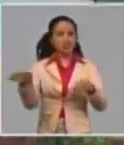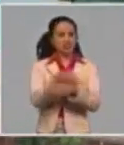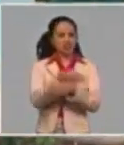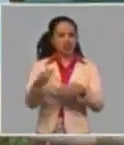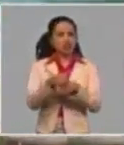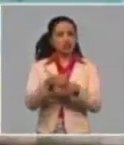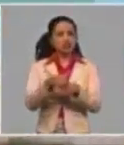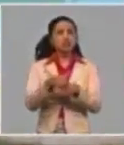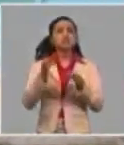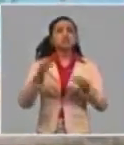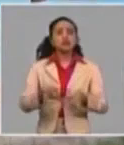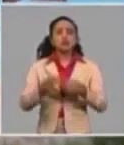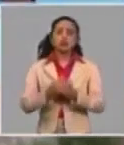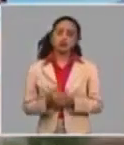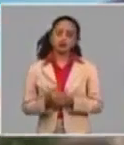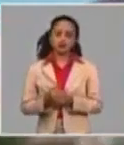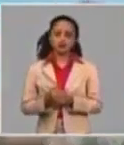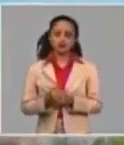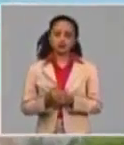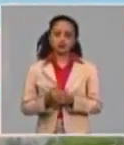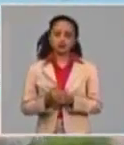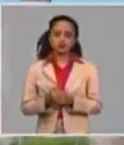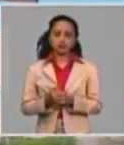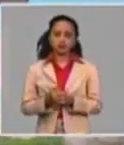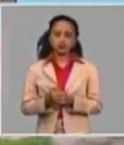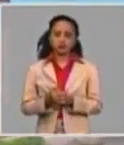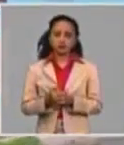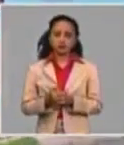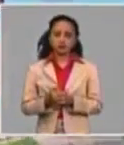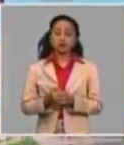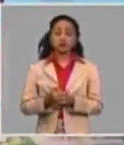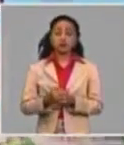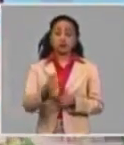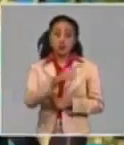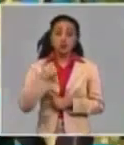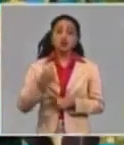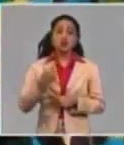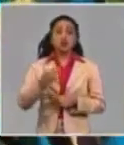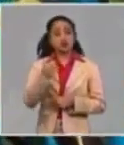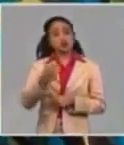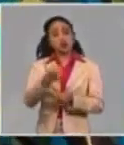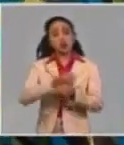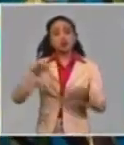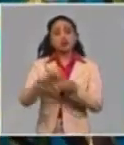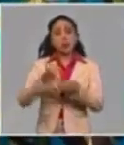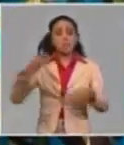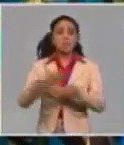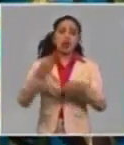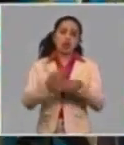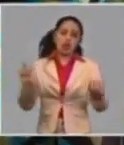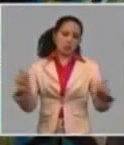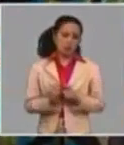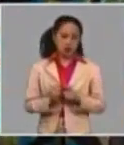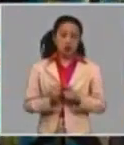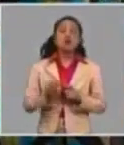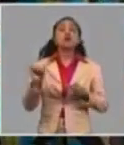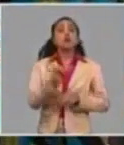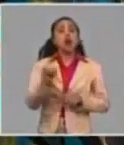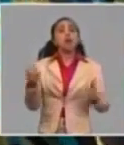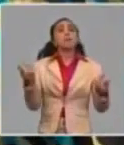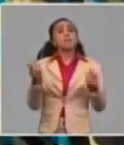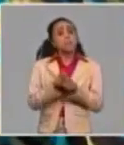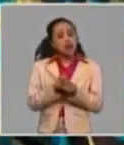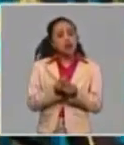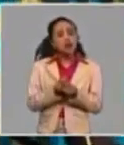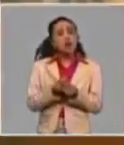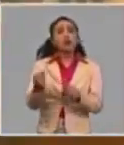bloques de cimentación, que nos evita la utilización de la madera y al mismo tiempo disminuye la